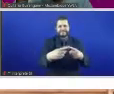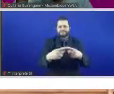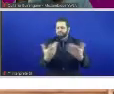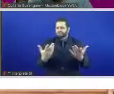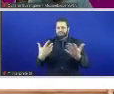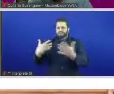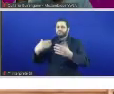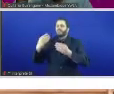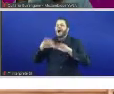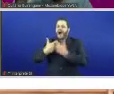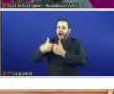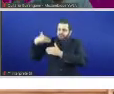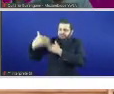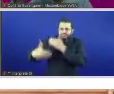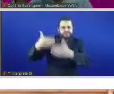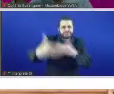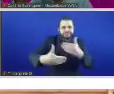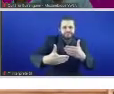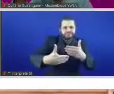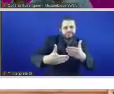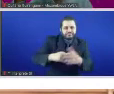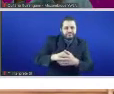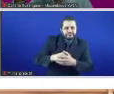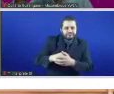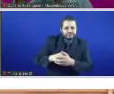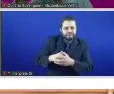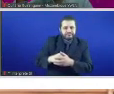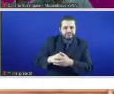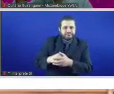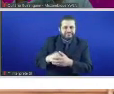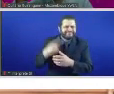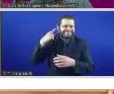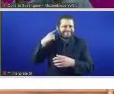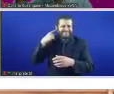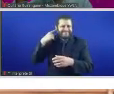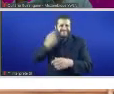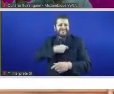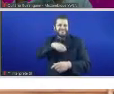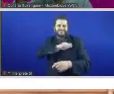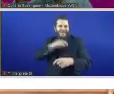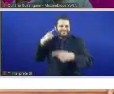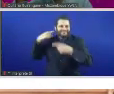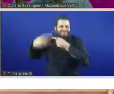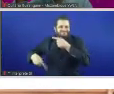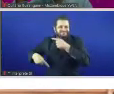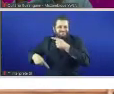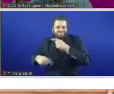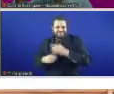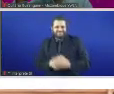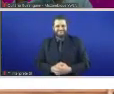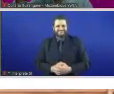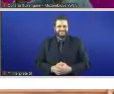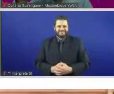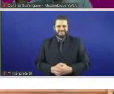ahora el Foro de Generación Igualdad en la cooperación permanente. Y hoy, por ejemplo, mi país, por fin